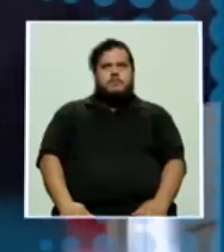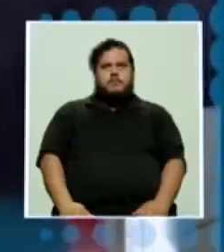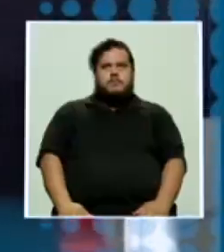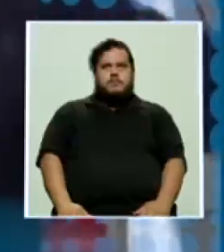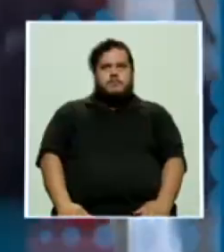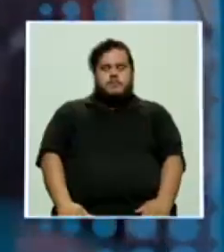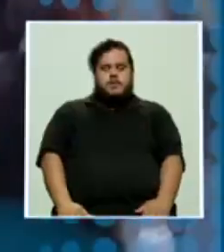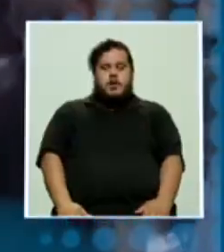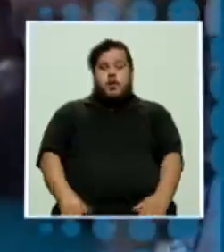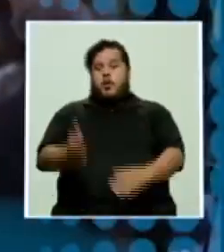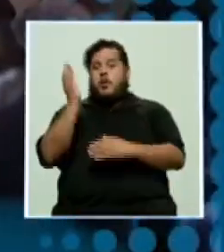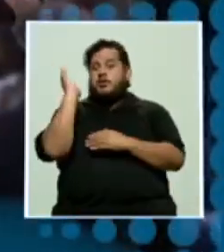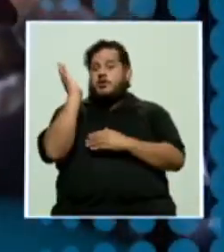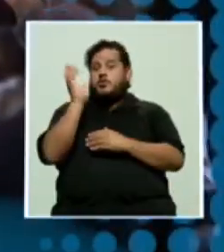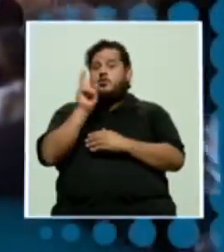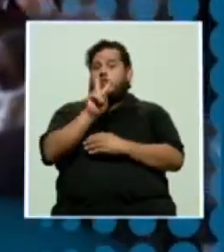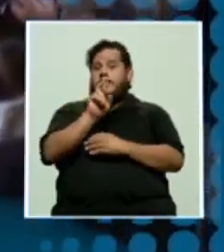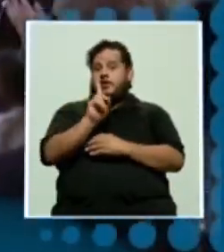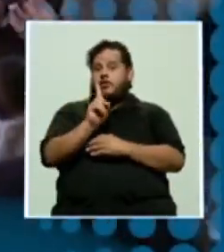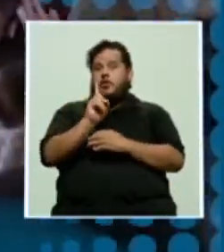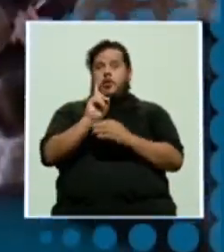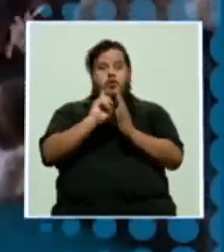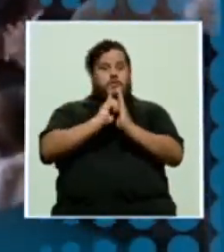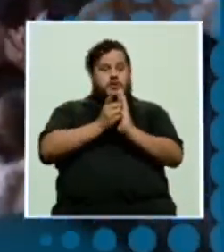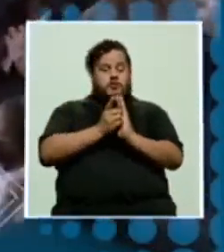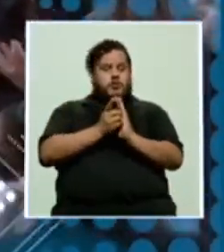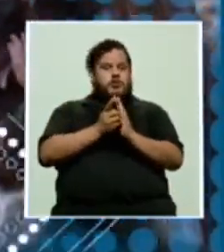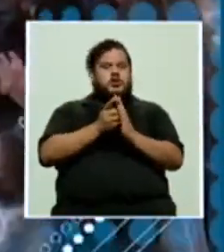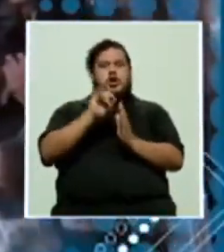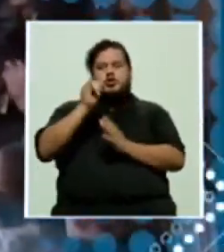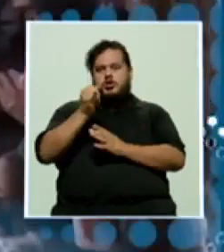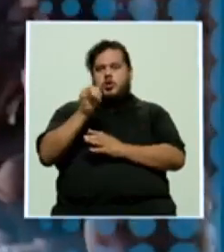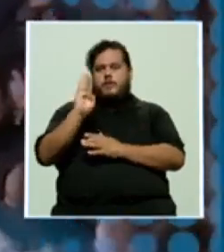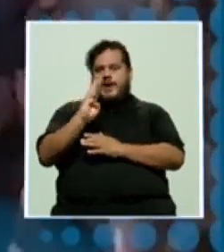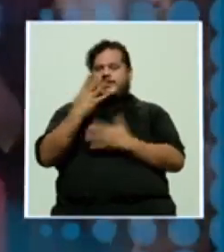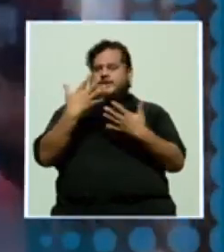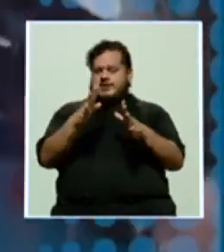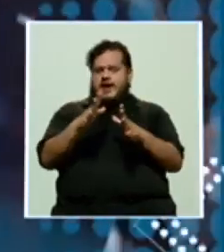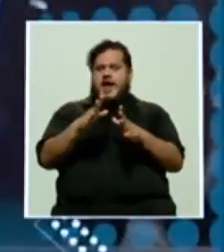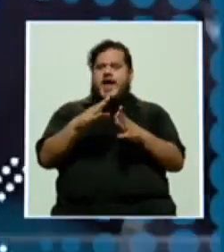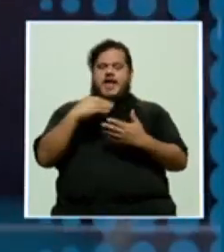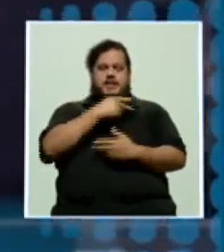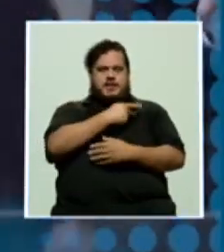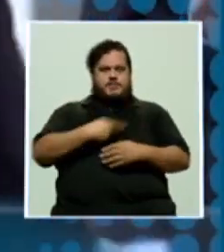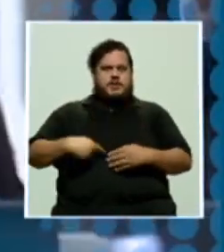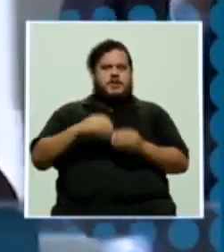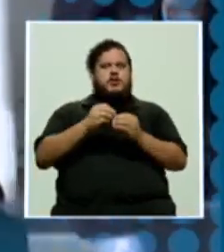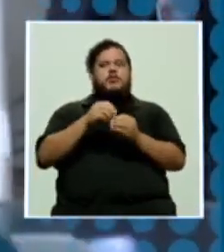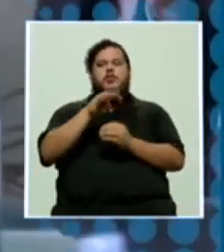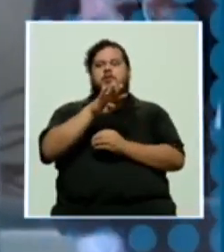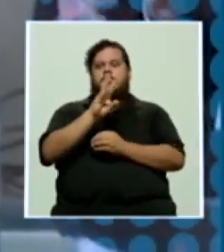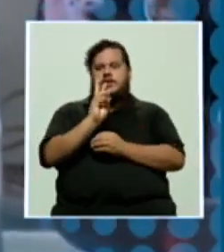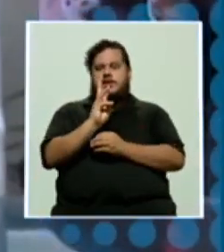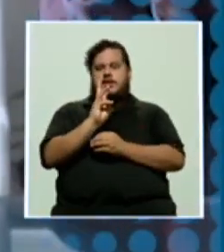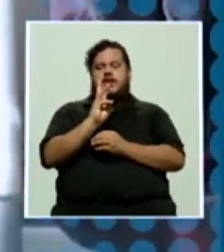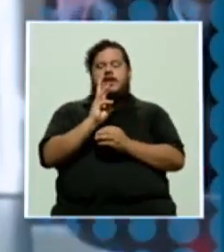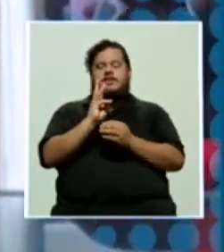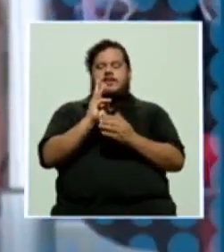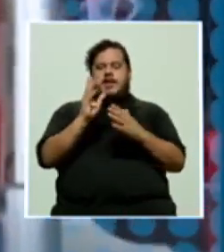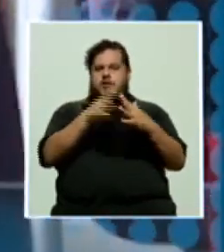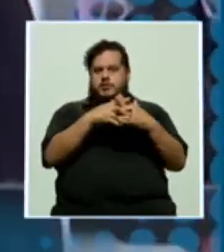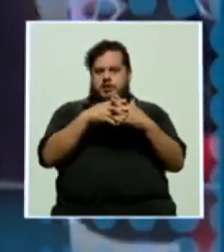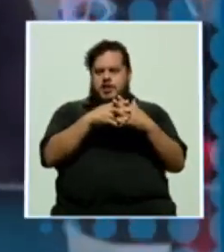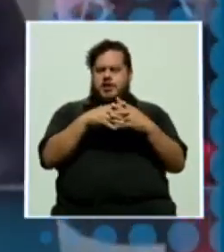Con un discurso de 21 minutos, Joe Biden se convirtió oficialmente en el presidente número 46 de los Estados Unidos. Hizo